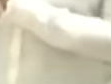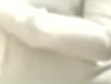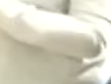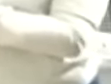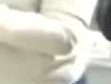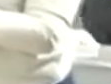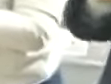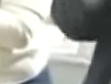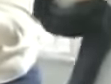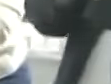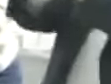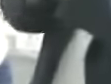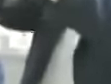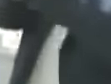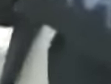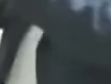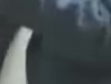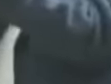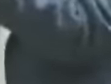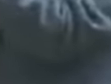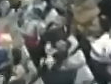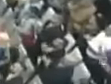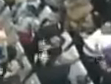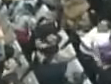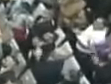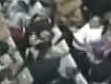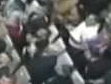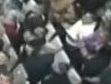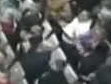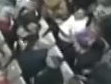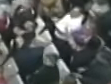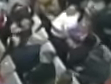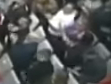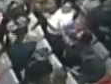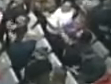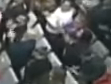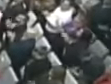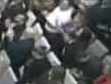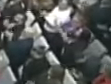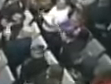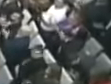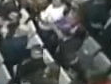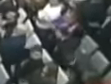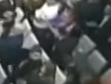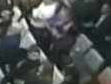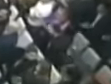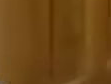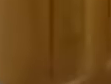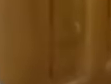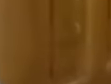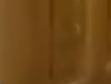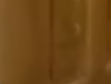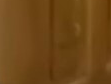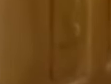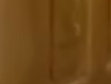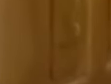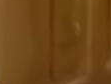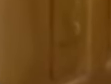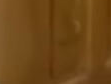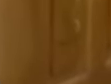Queda mucho por hacer, pero sé que lo vamos a hacer. Los felicito por el